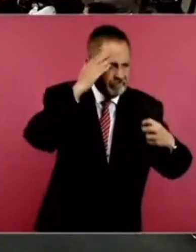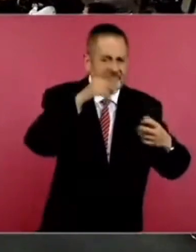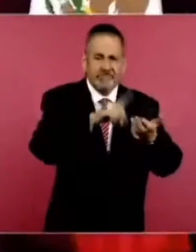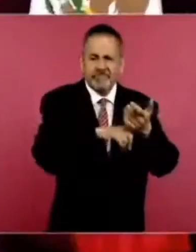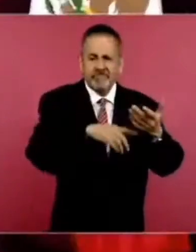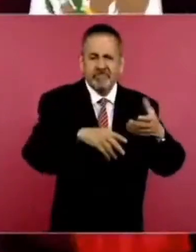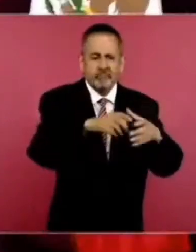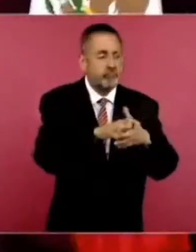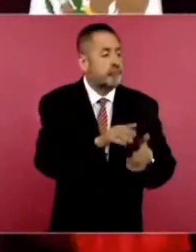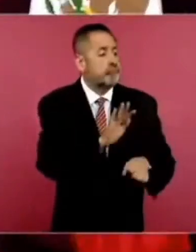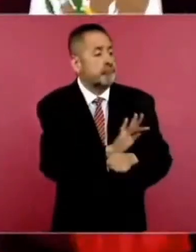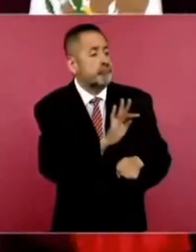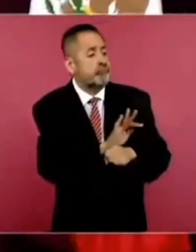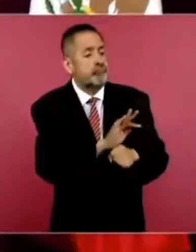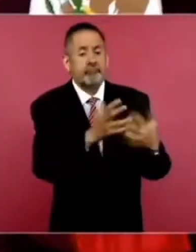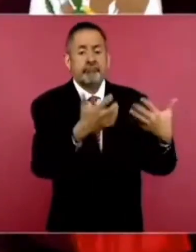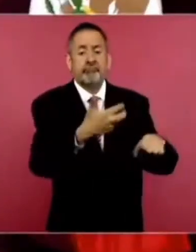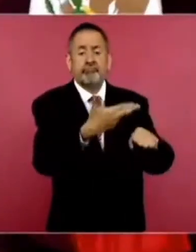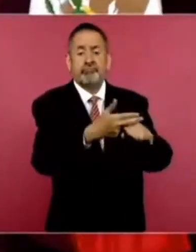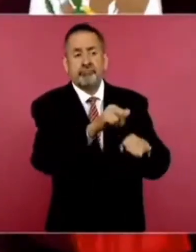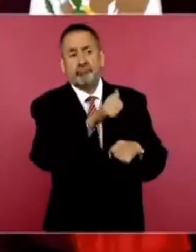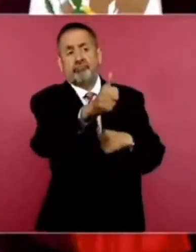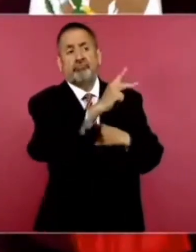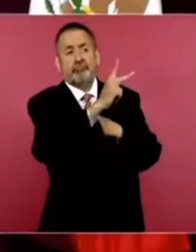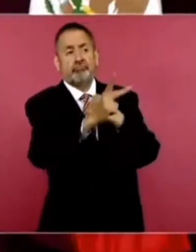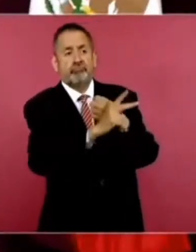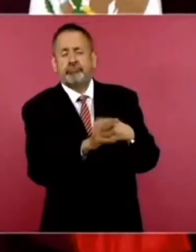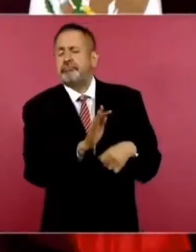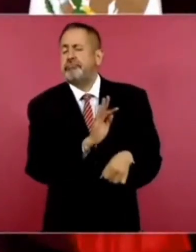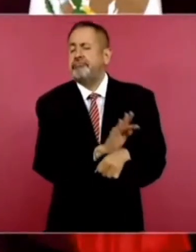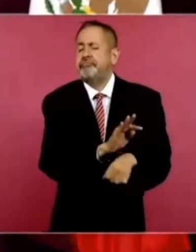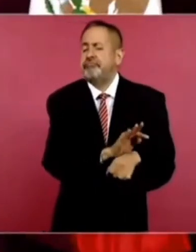que protegen a estas empresas extranjeras